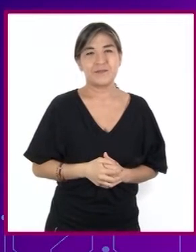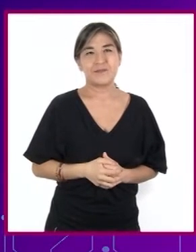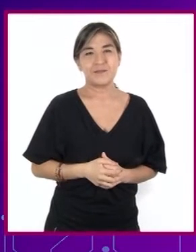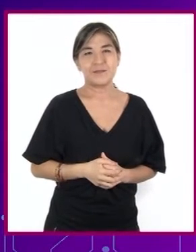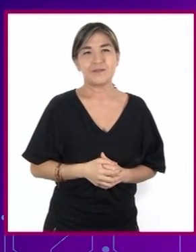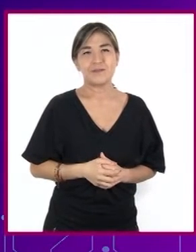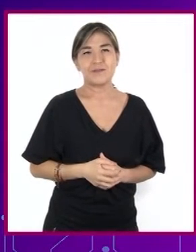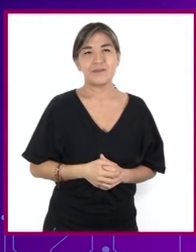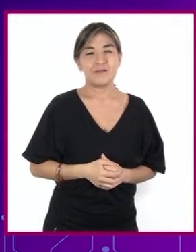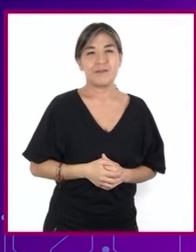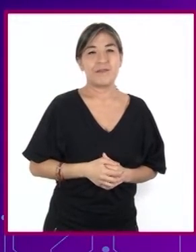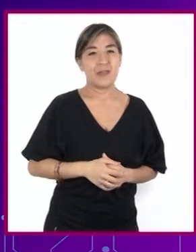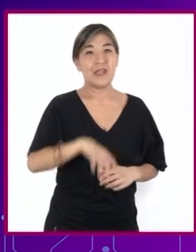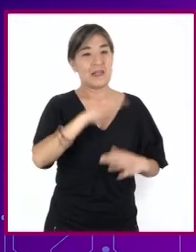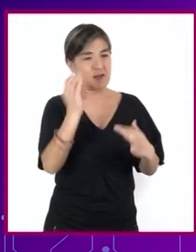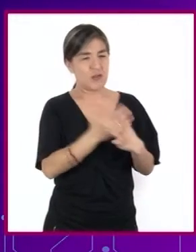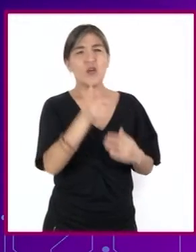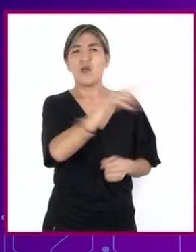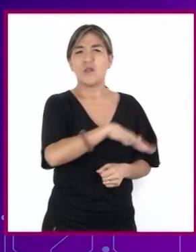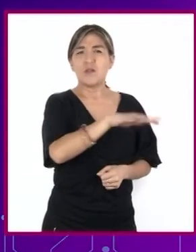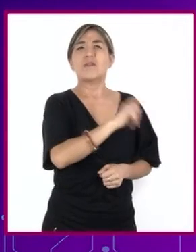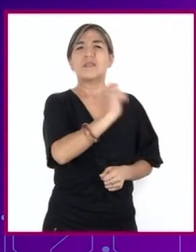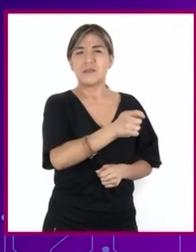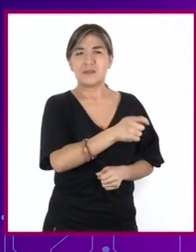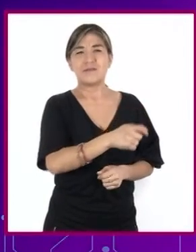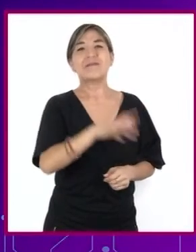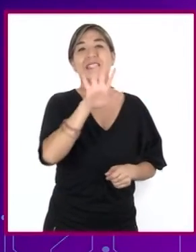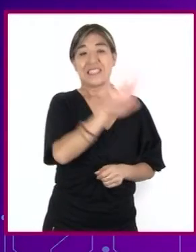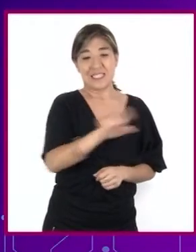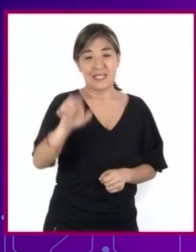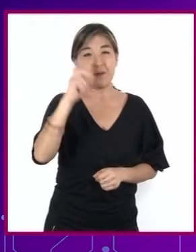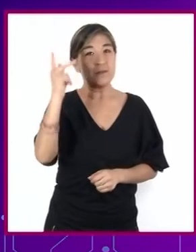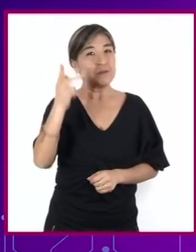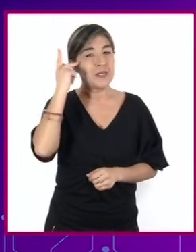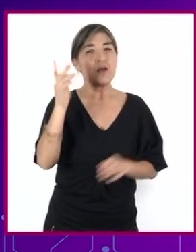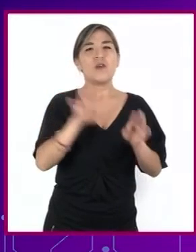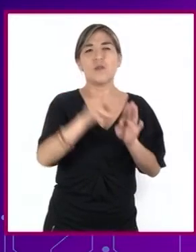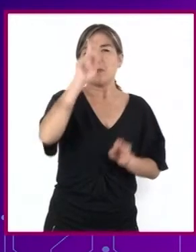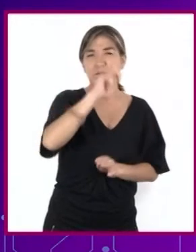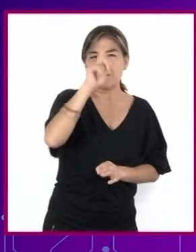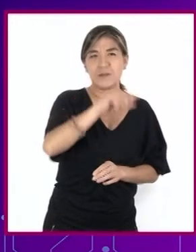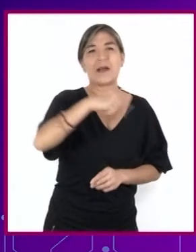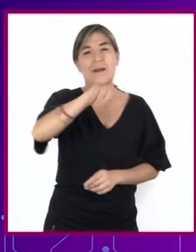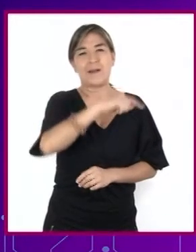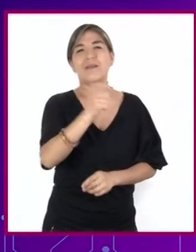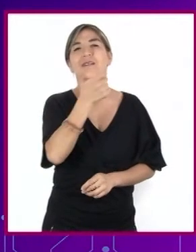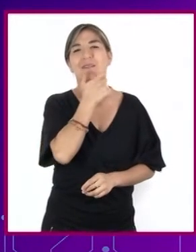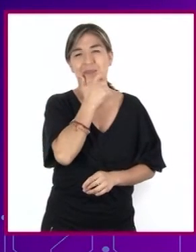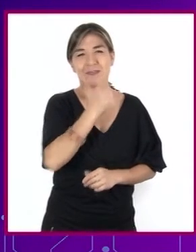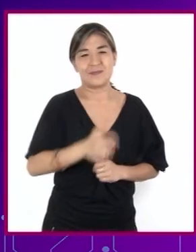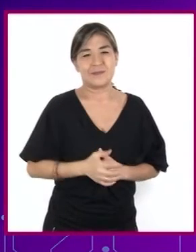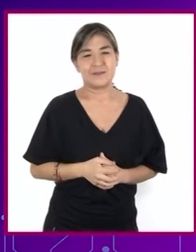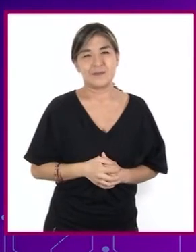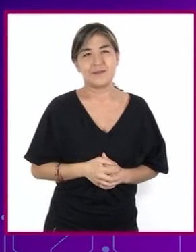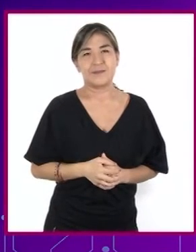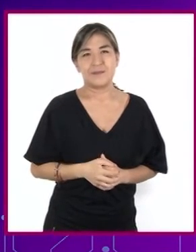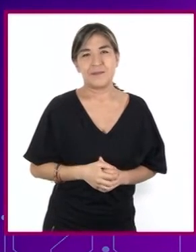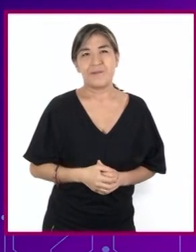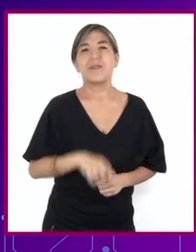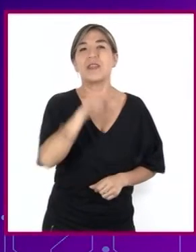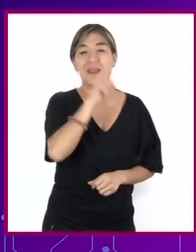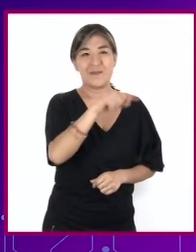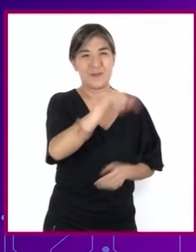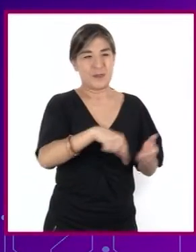El resto era gobernado por más de 500 príncipes asesorados por consejeros británicos. Además,